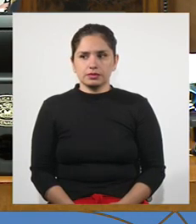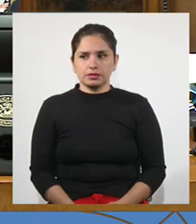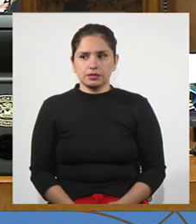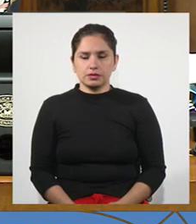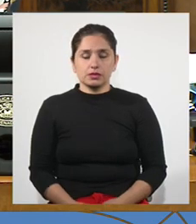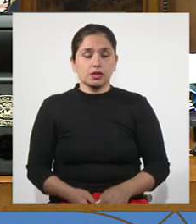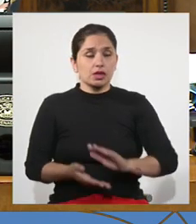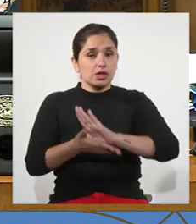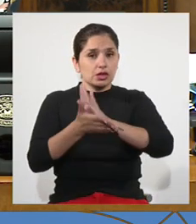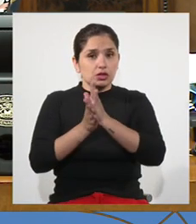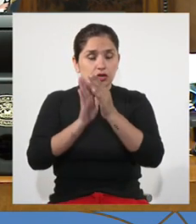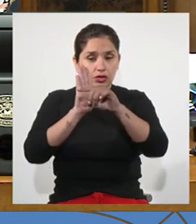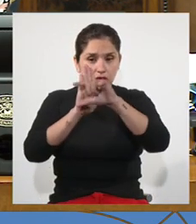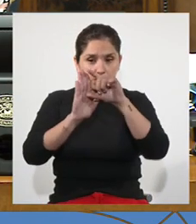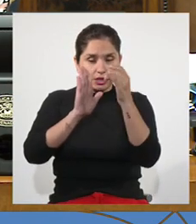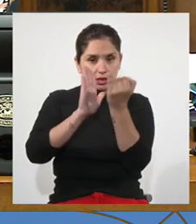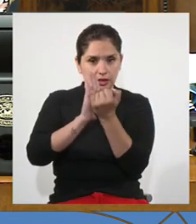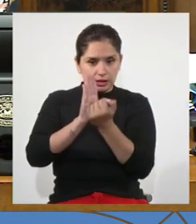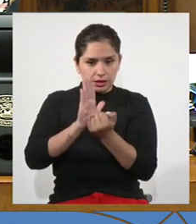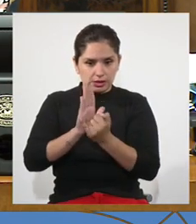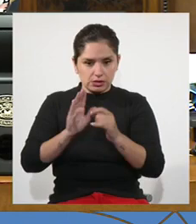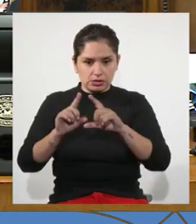todas las indicaciones de la partida...